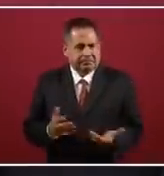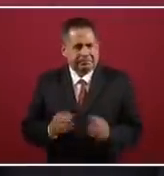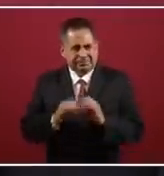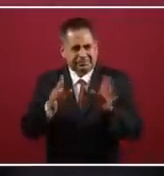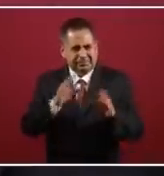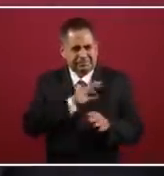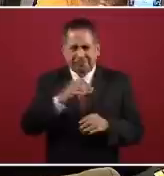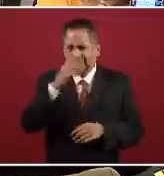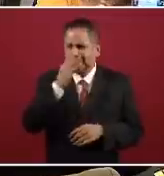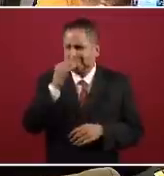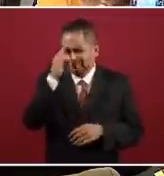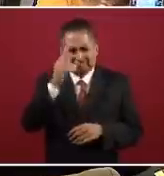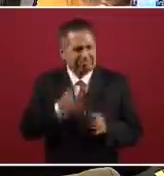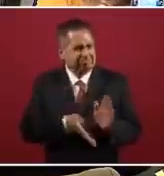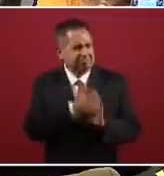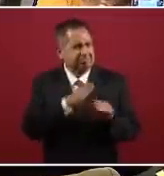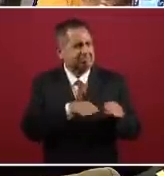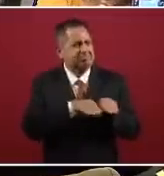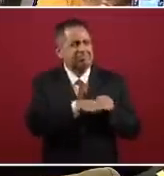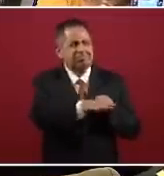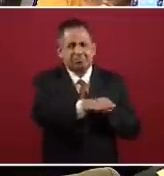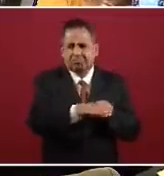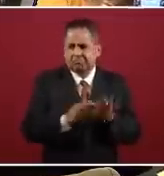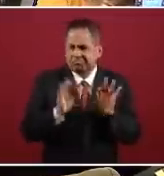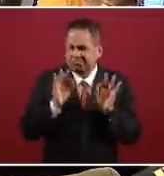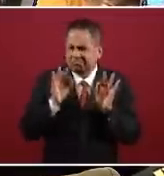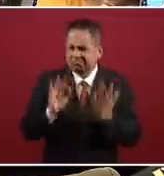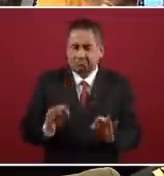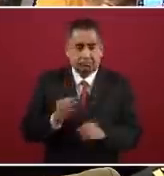un camino? Y están haciendo unas obras,